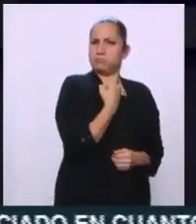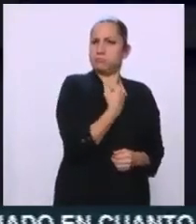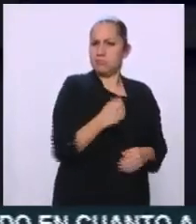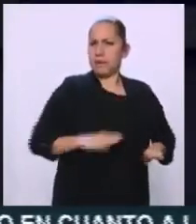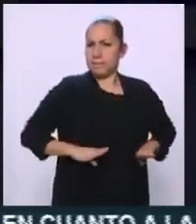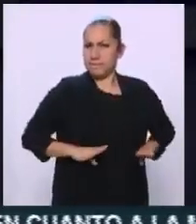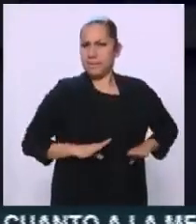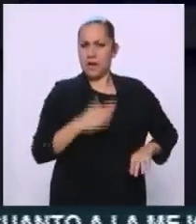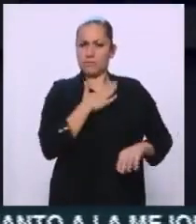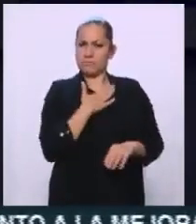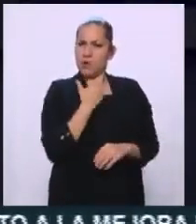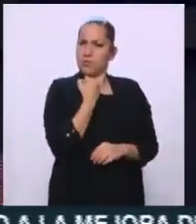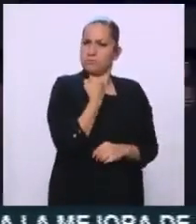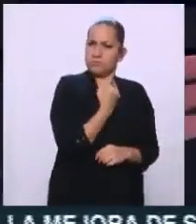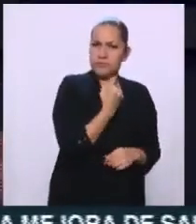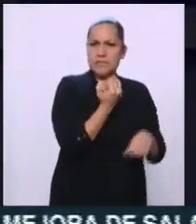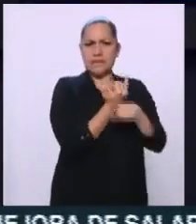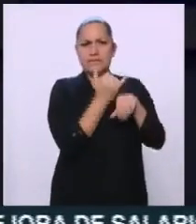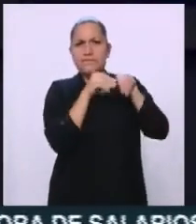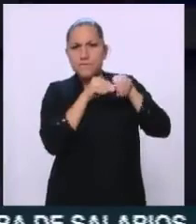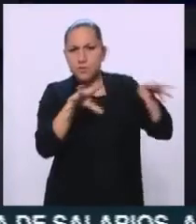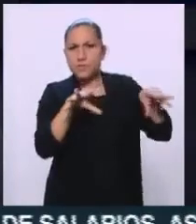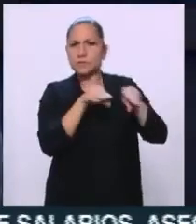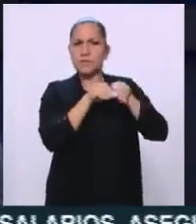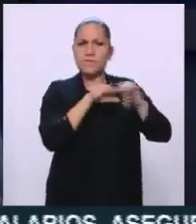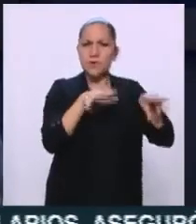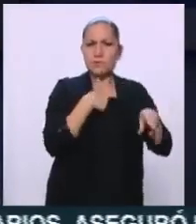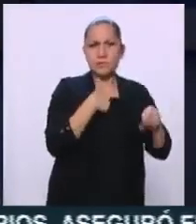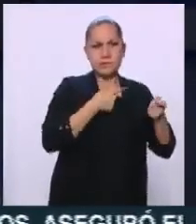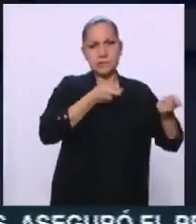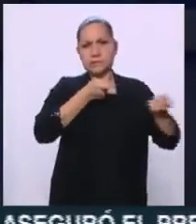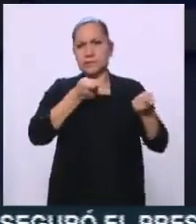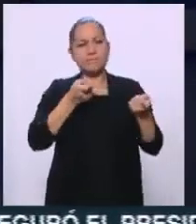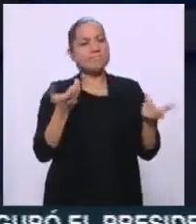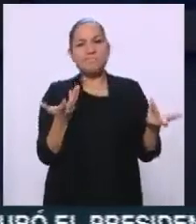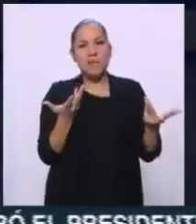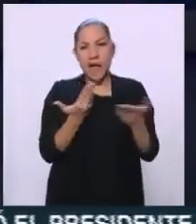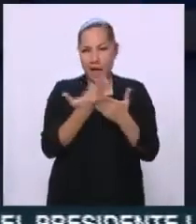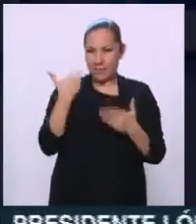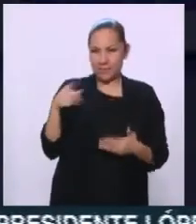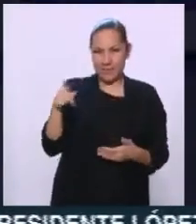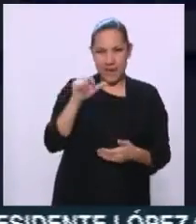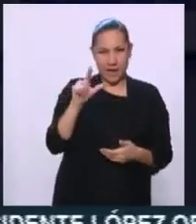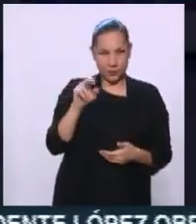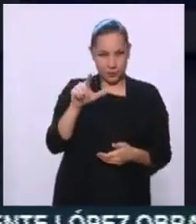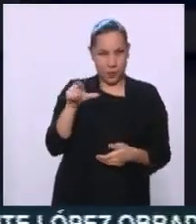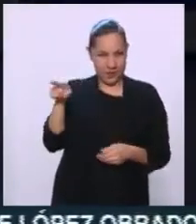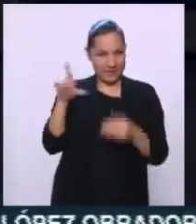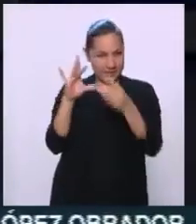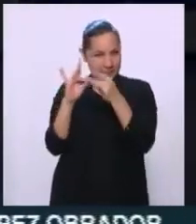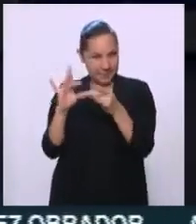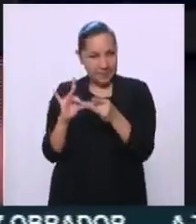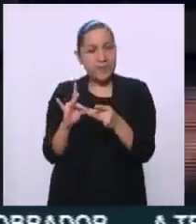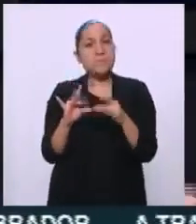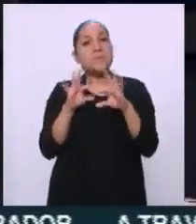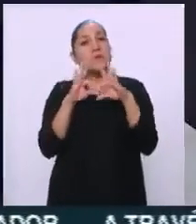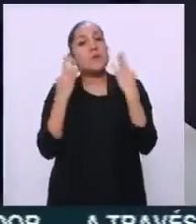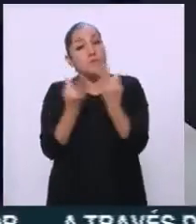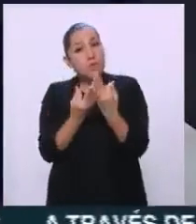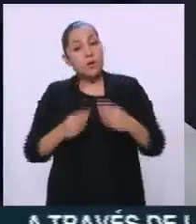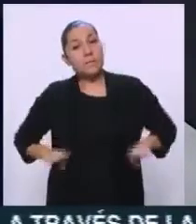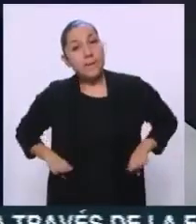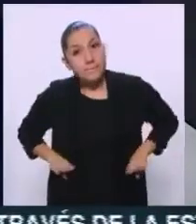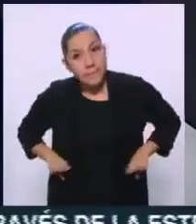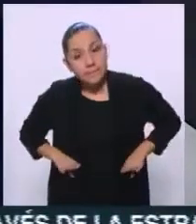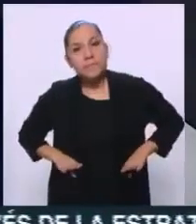Ahora los medios tienen una política ficción, respondiendo a lo que decía Azul. Si uno ve los medios de comunicación, pues te están platicando una película muy distinta a lo que